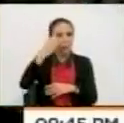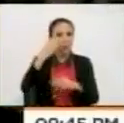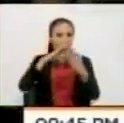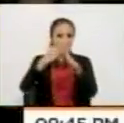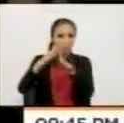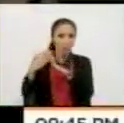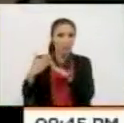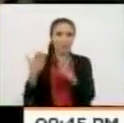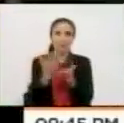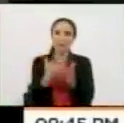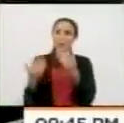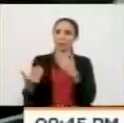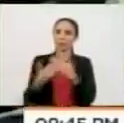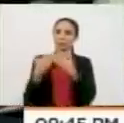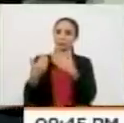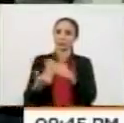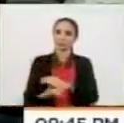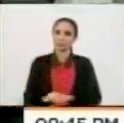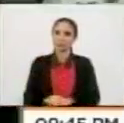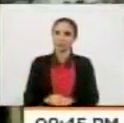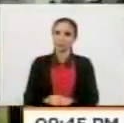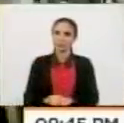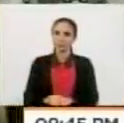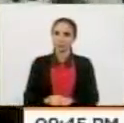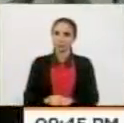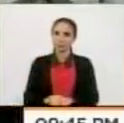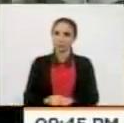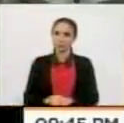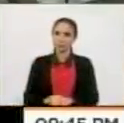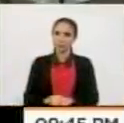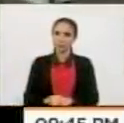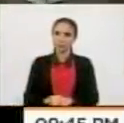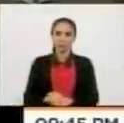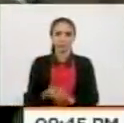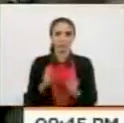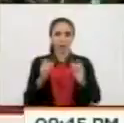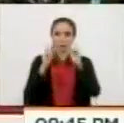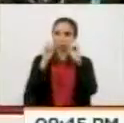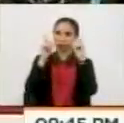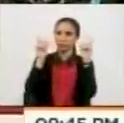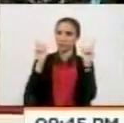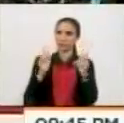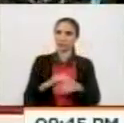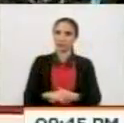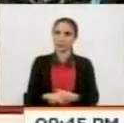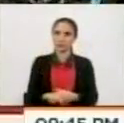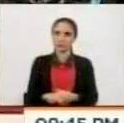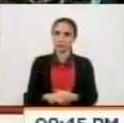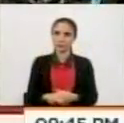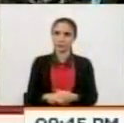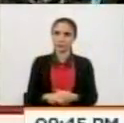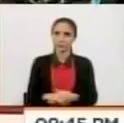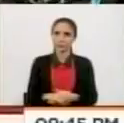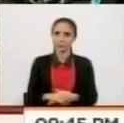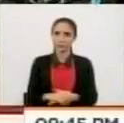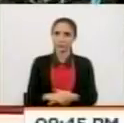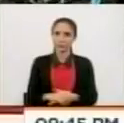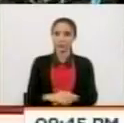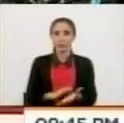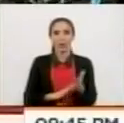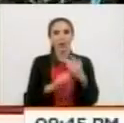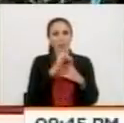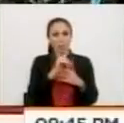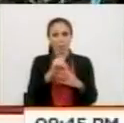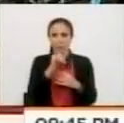Y una de las cosas, parece increíble. Increíble, es increíble. Pero una de las cosas que, de las cuales los argumentos que